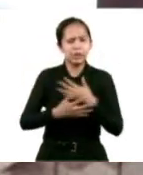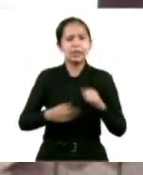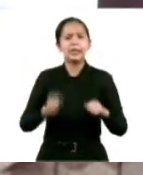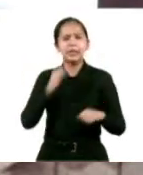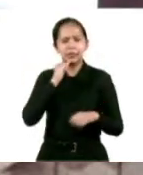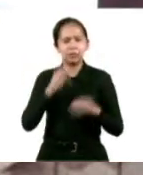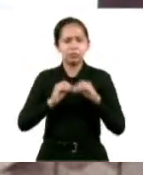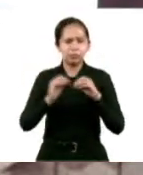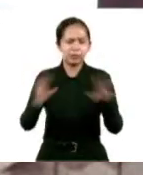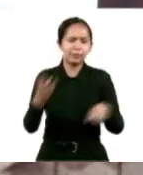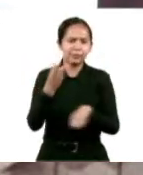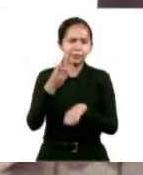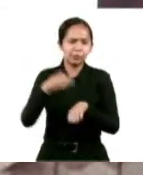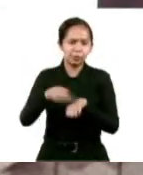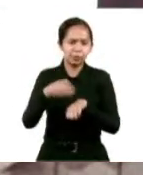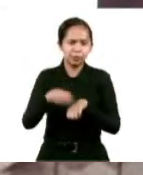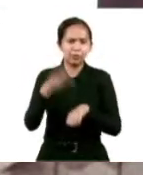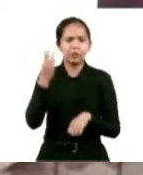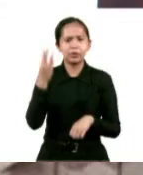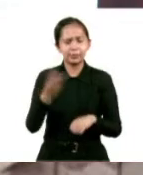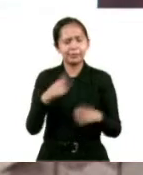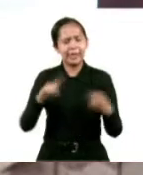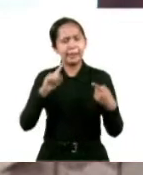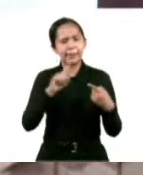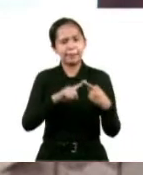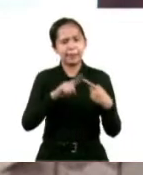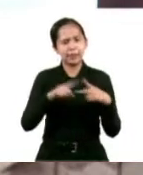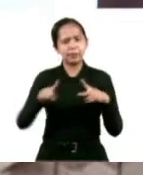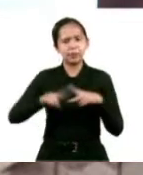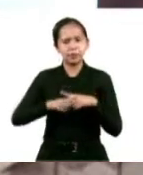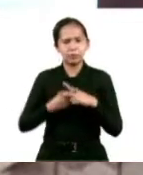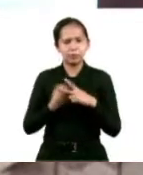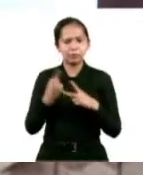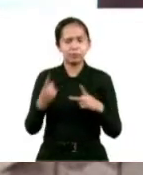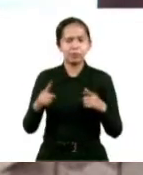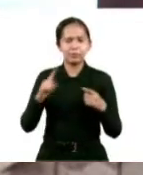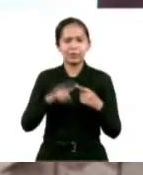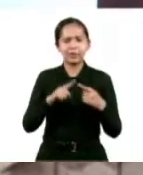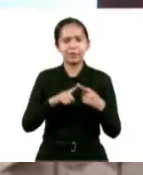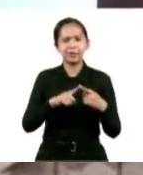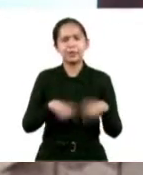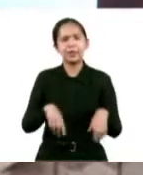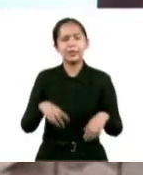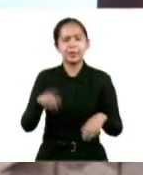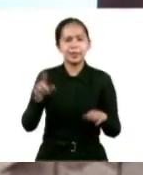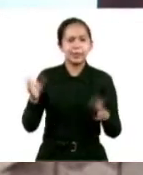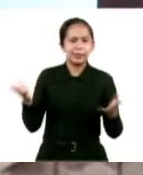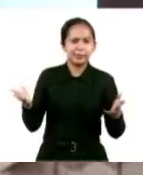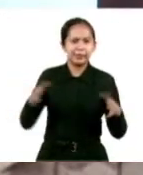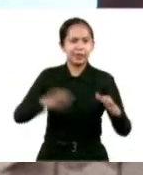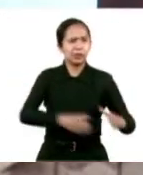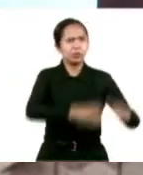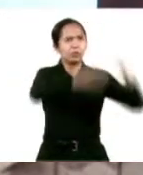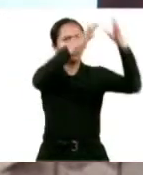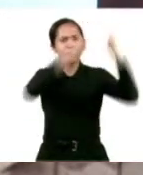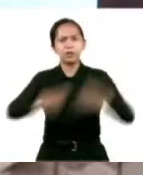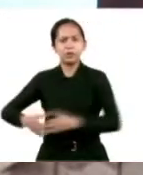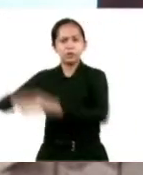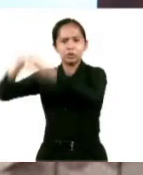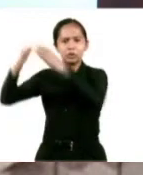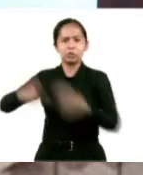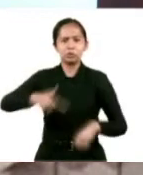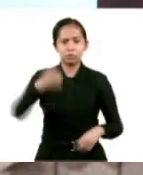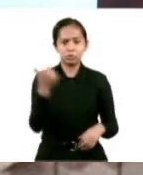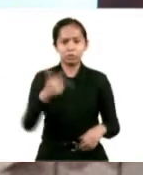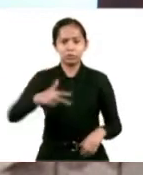DNB. Lo primero, comenzamos con los hallazgos del colapso del tramo elevado entre las columnas 12 y 13 de la